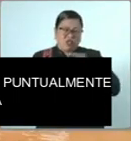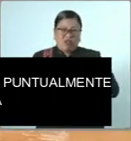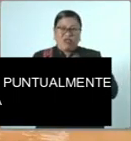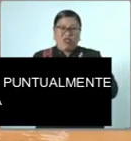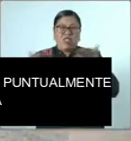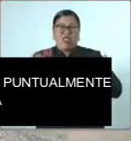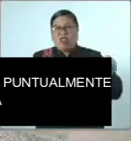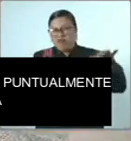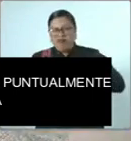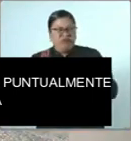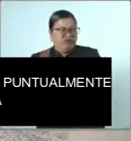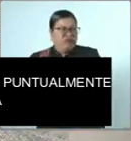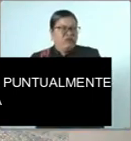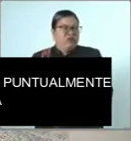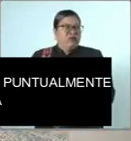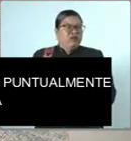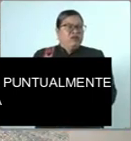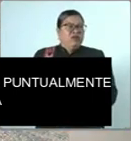La que sigue, por favor.